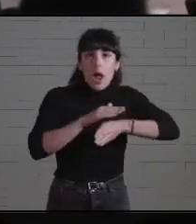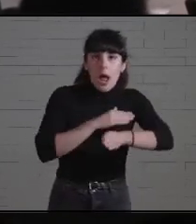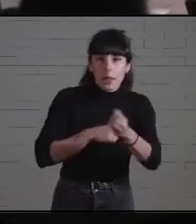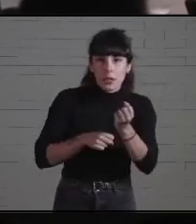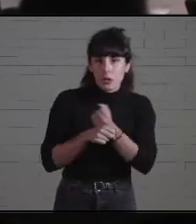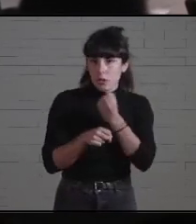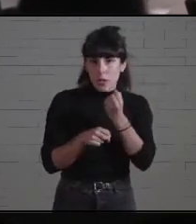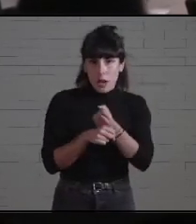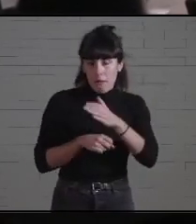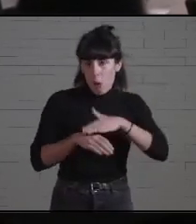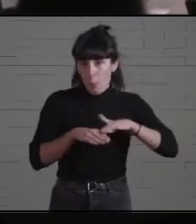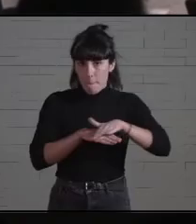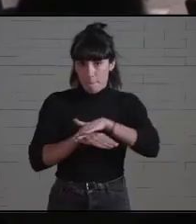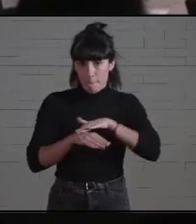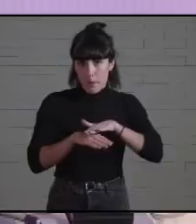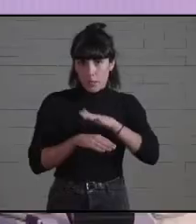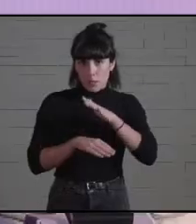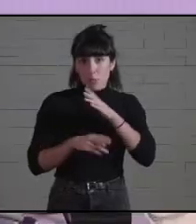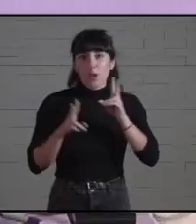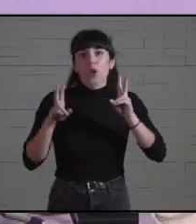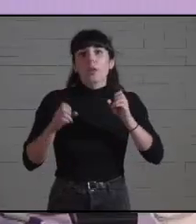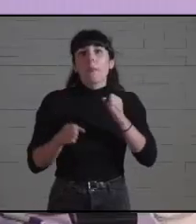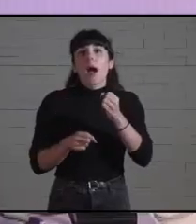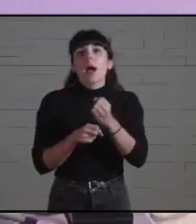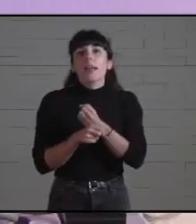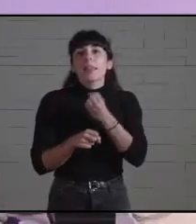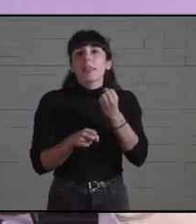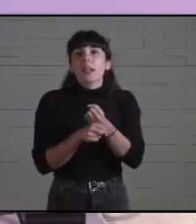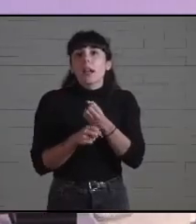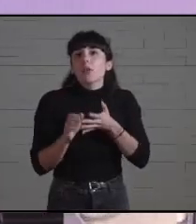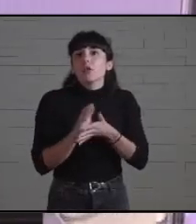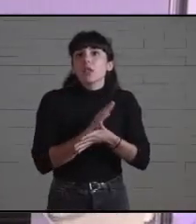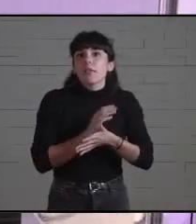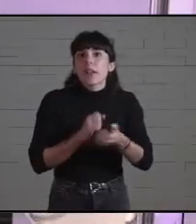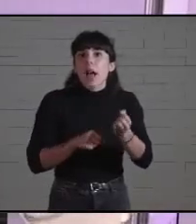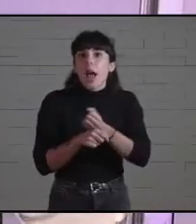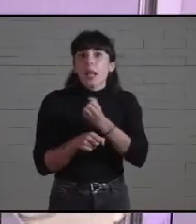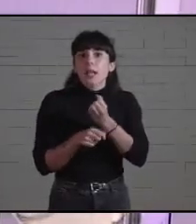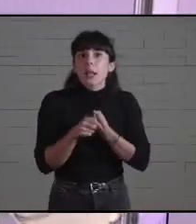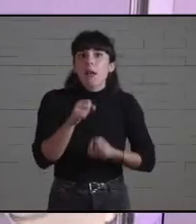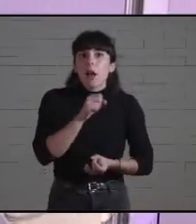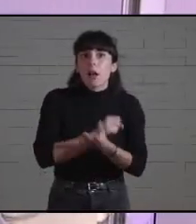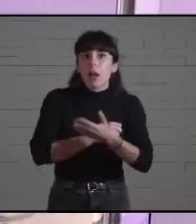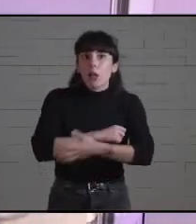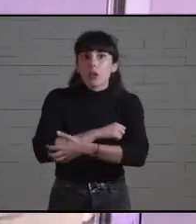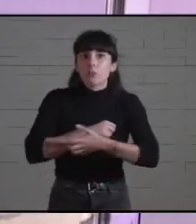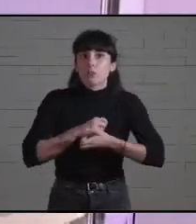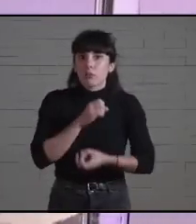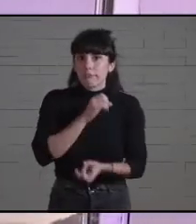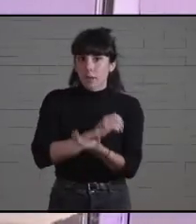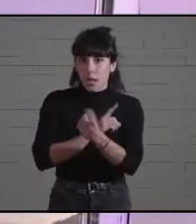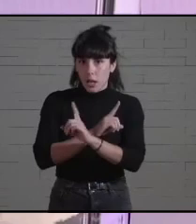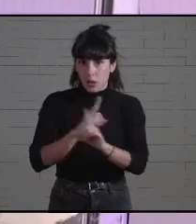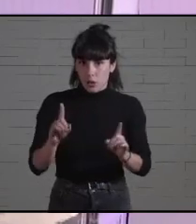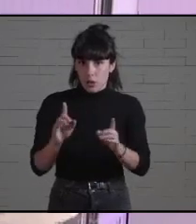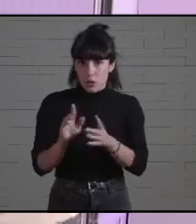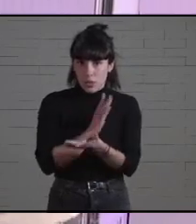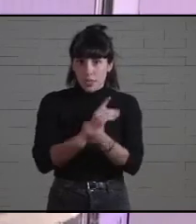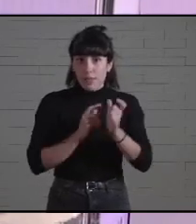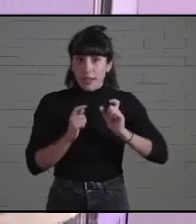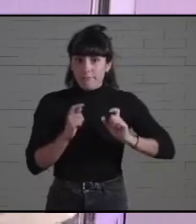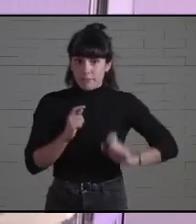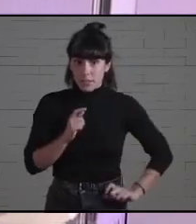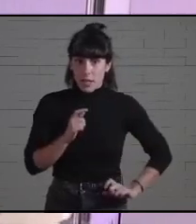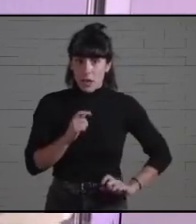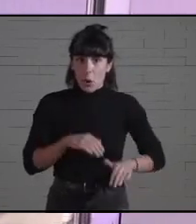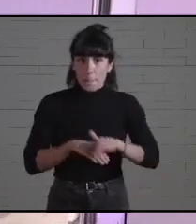pero un empleo que no produzca trabajadores pobres. Entonces, el salario mínimo interprofesional, yo creo que la subida que